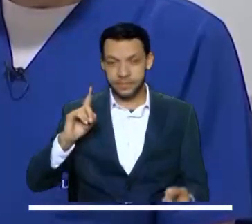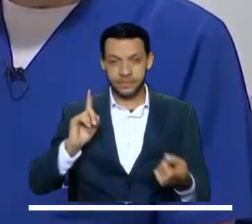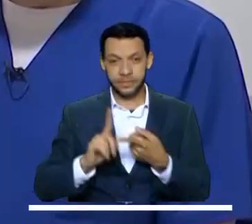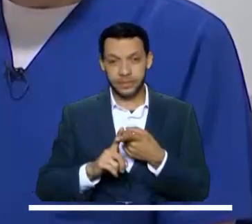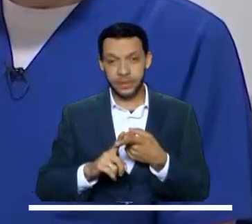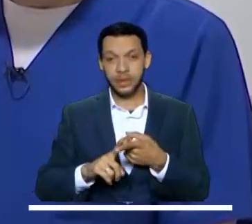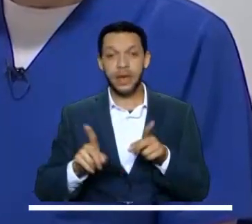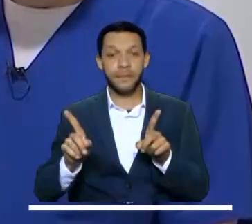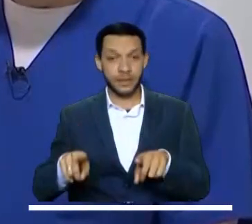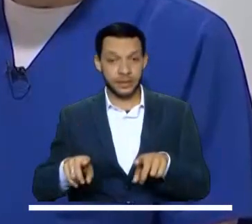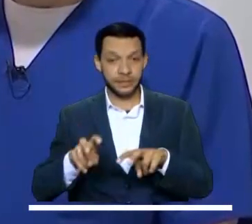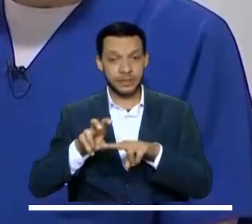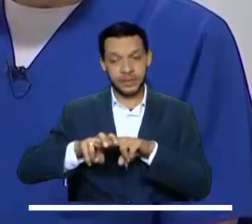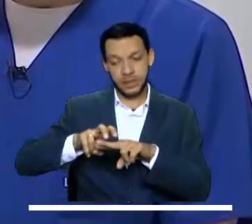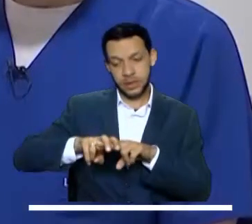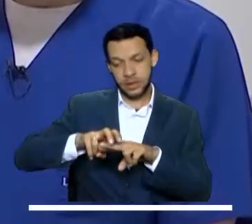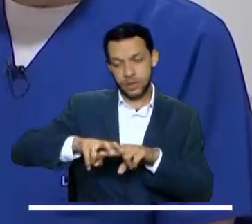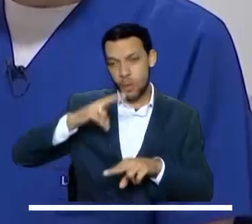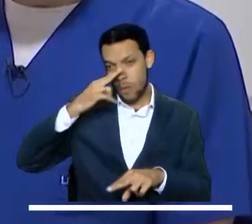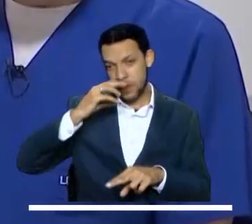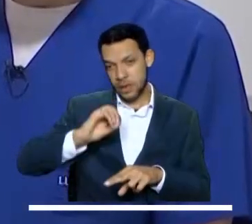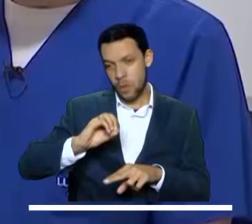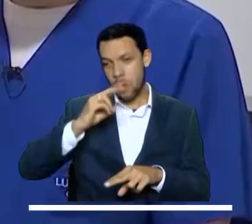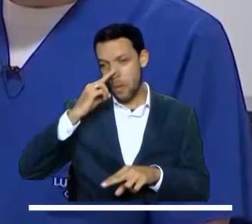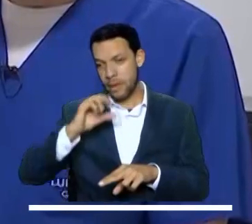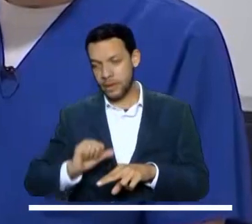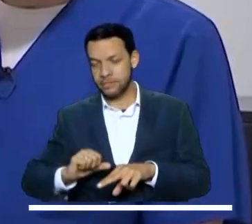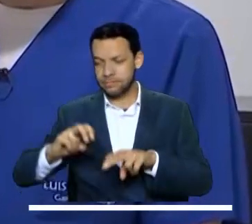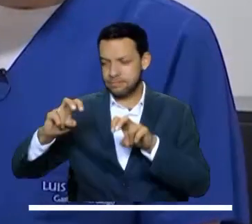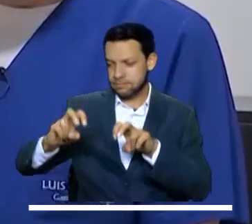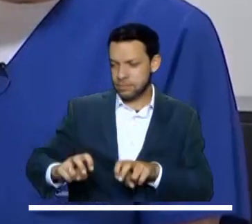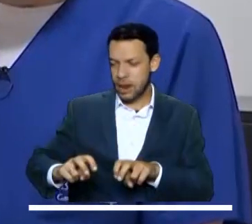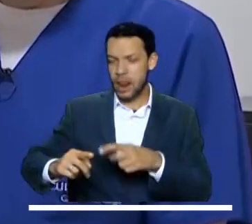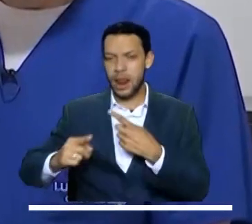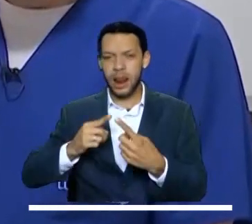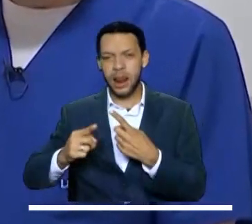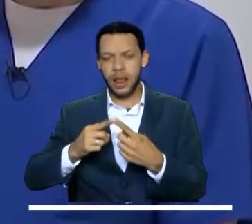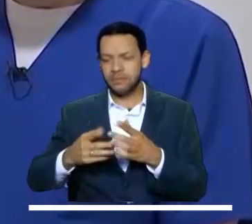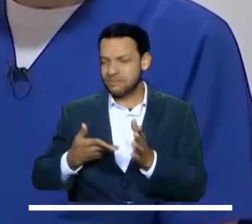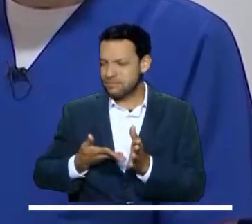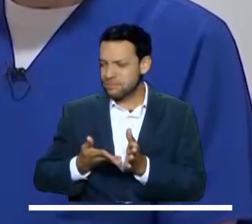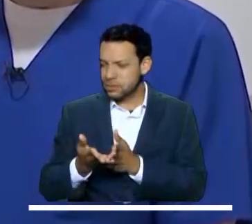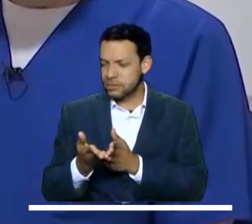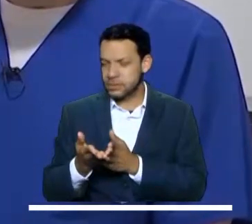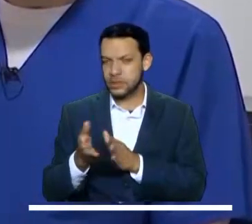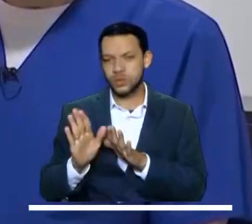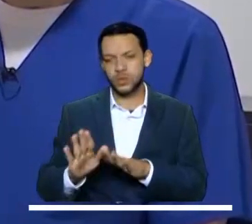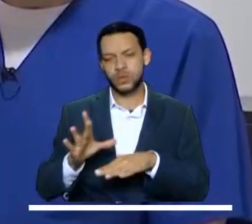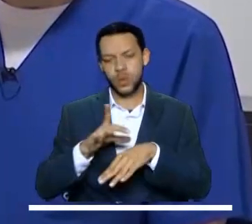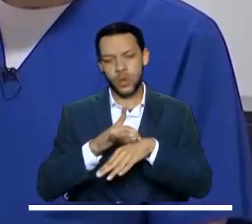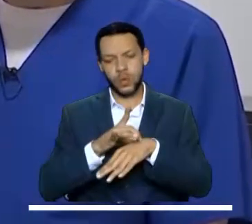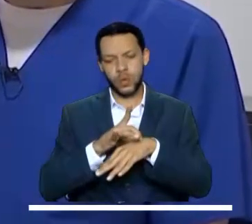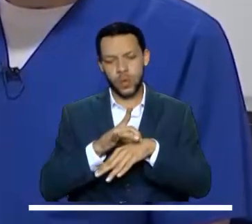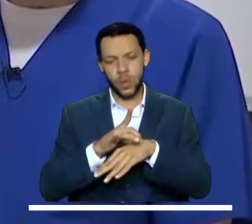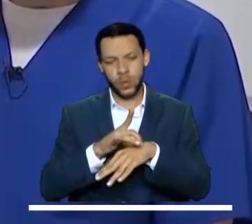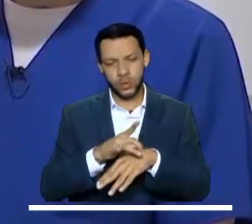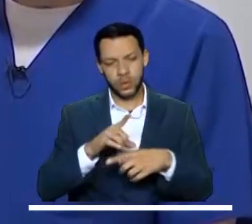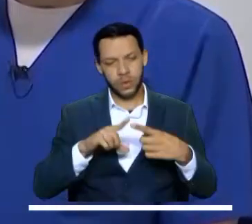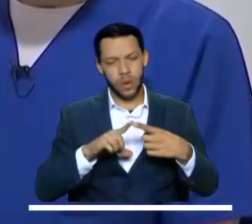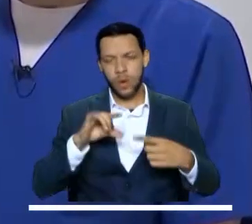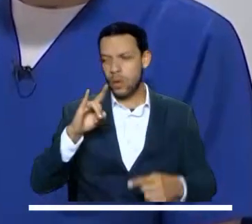hijo médico a hacer un programa, estar con papá e hijo grabando este programa. El doctor Luis